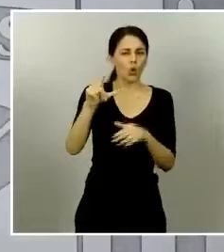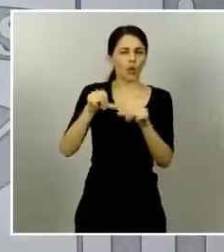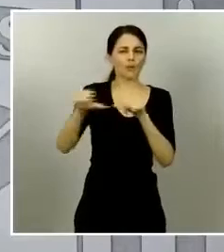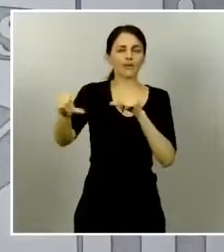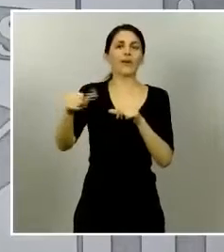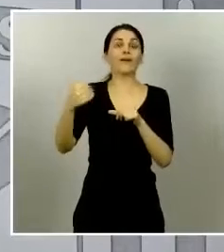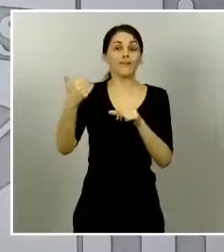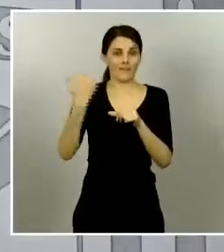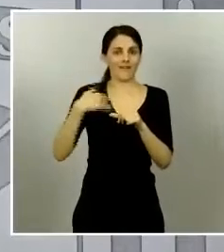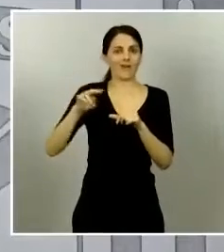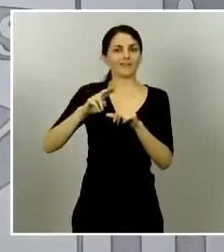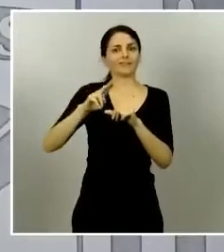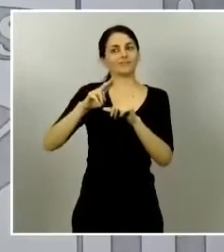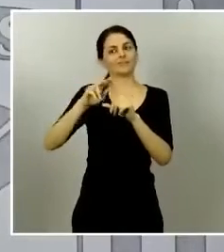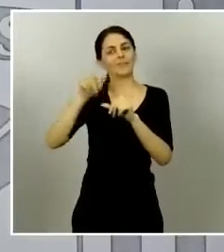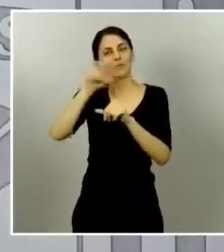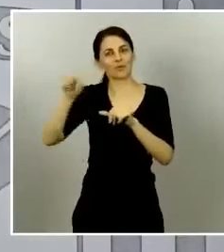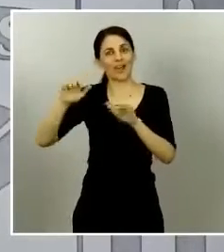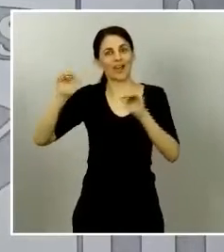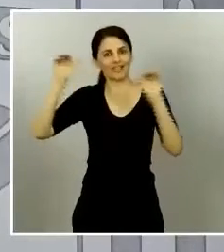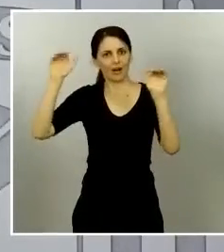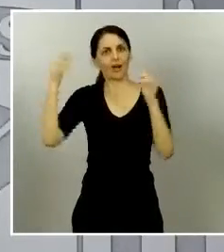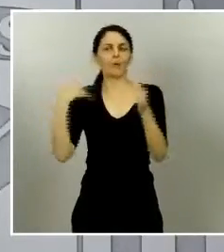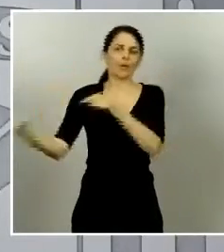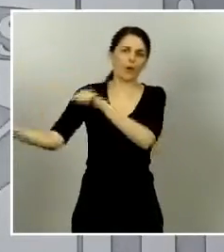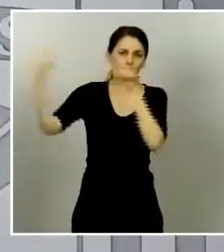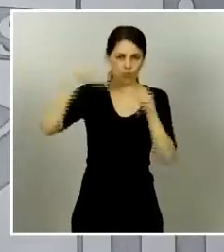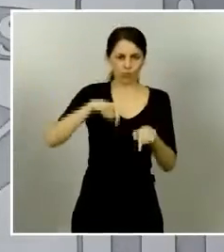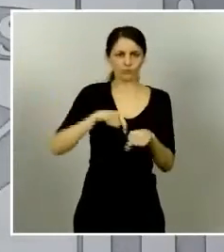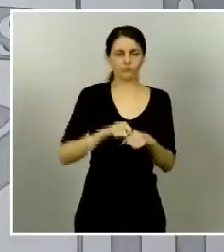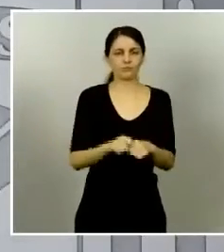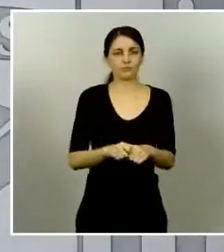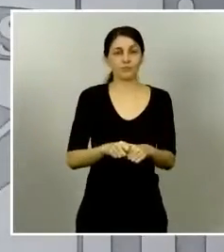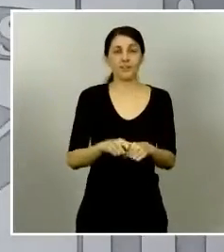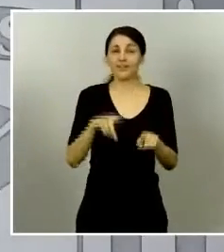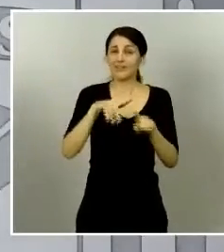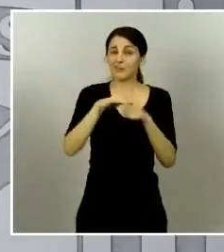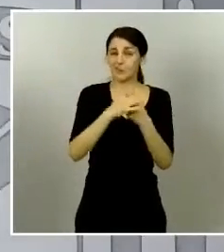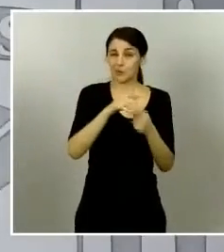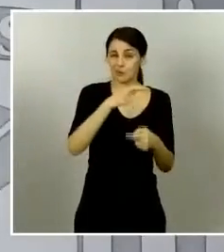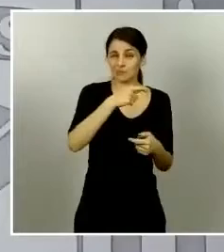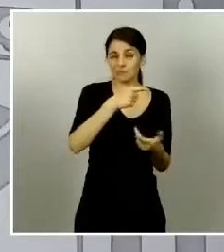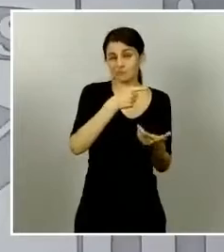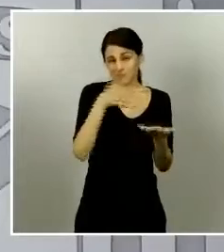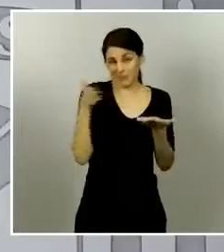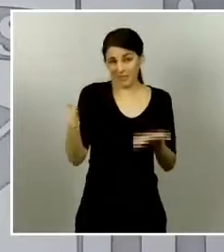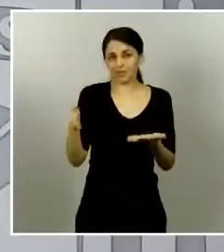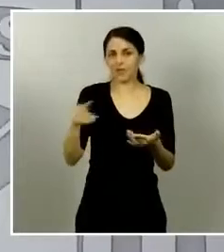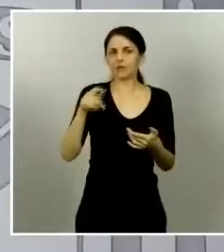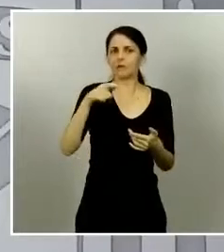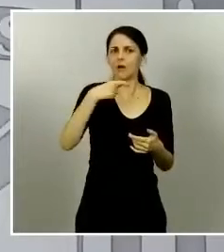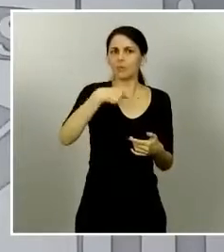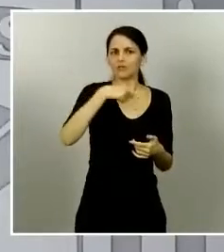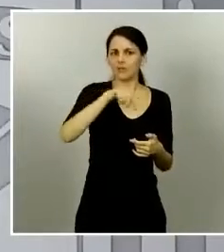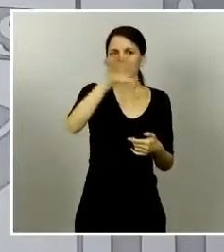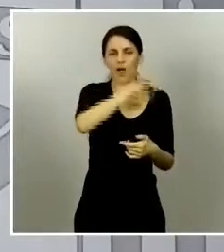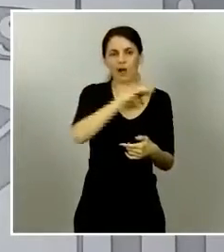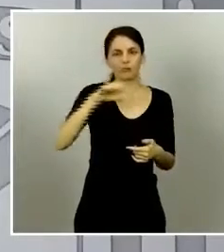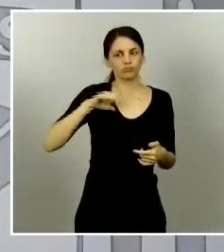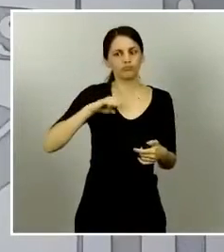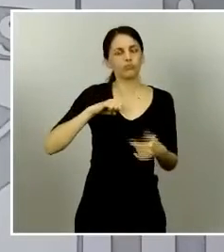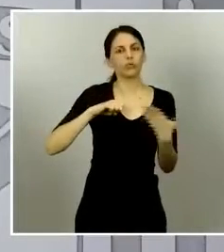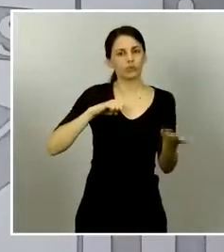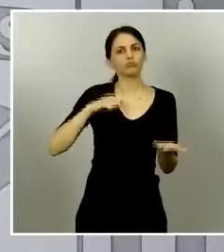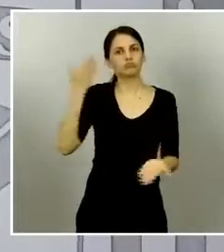podríamos a partir de julio recuperar también la entrada de turismo internacional. Una situación que los presidentes